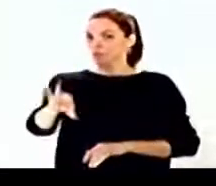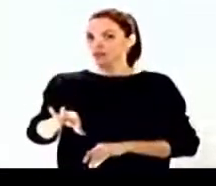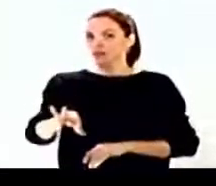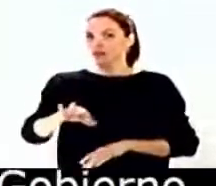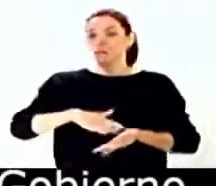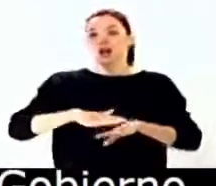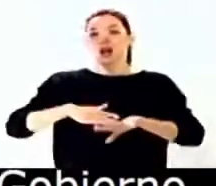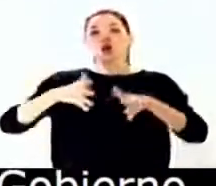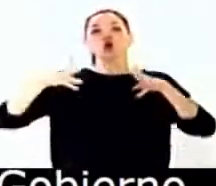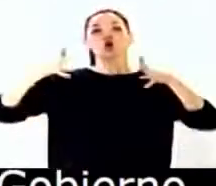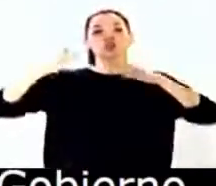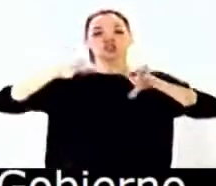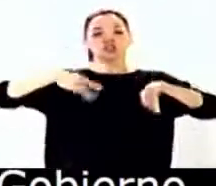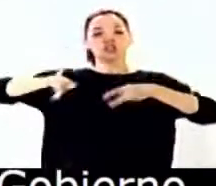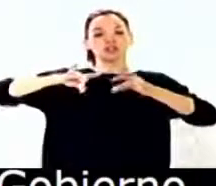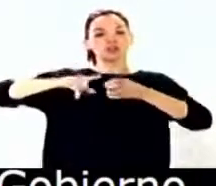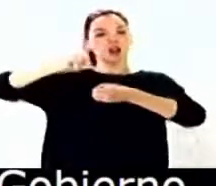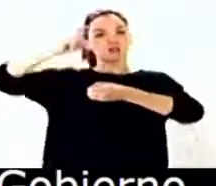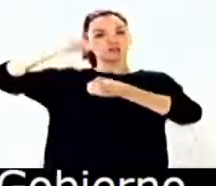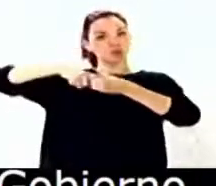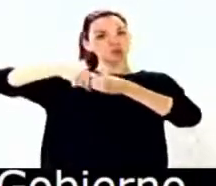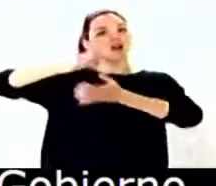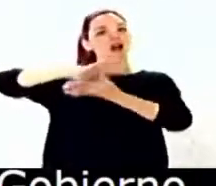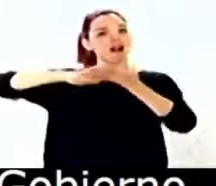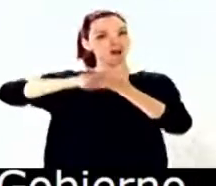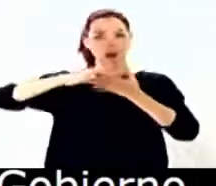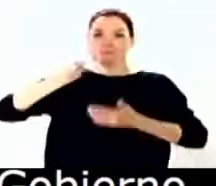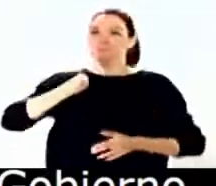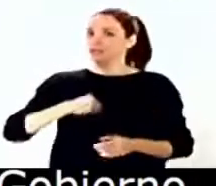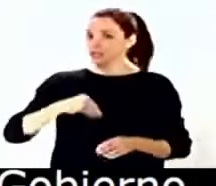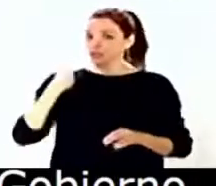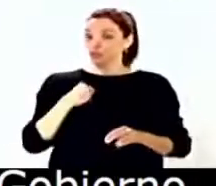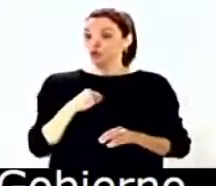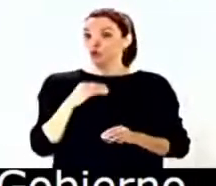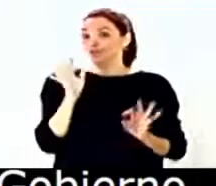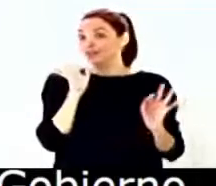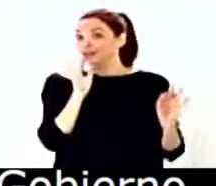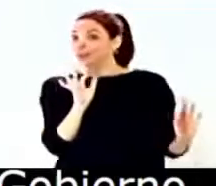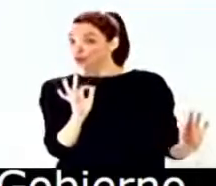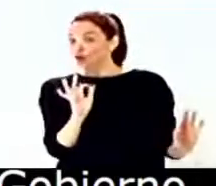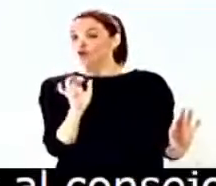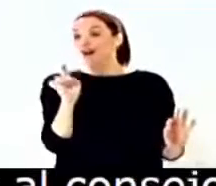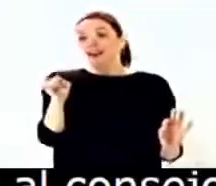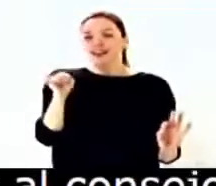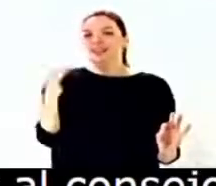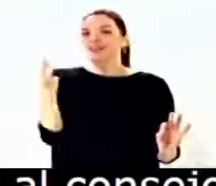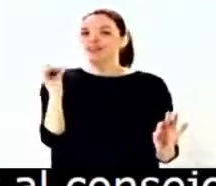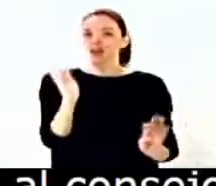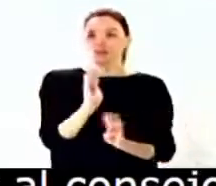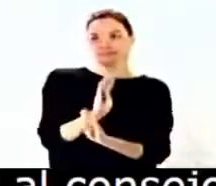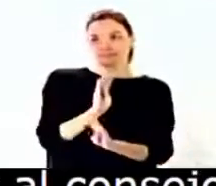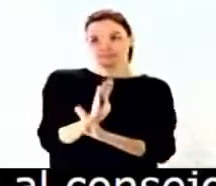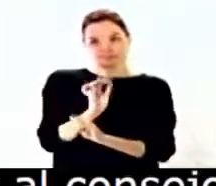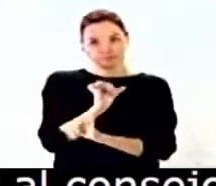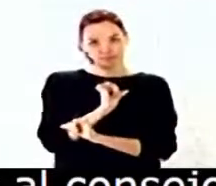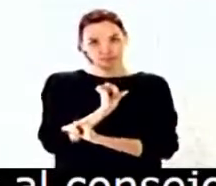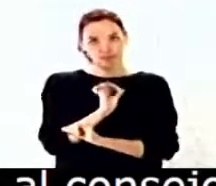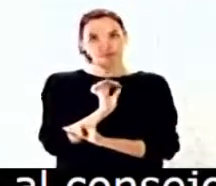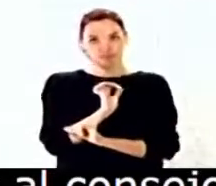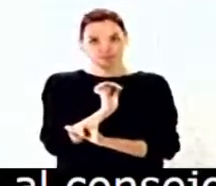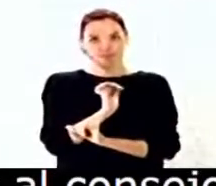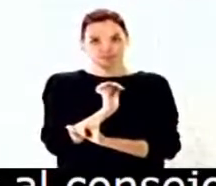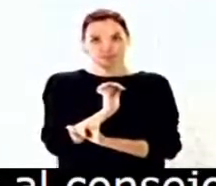al Consejo Interterritorial y yo creo que ahí deberíamos ser cautos. Es decir, cuando digo